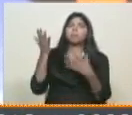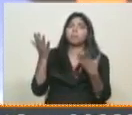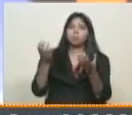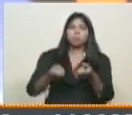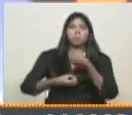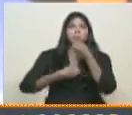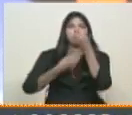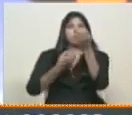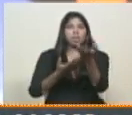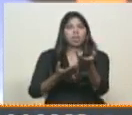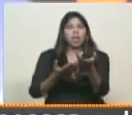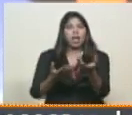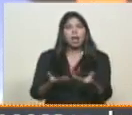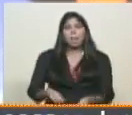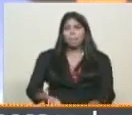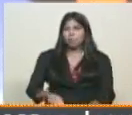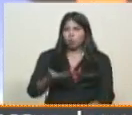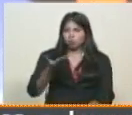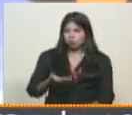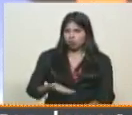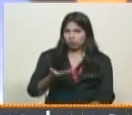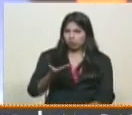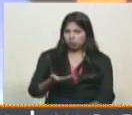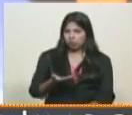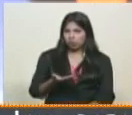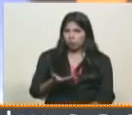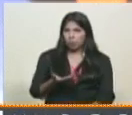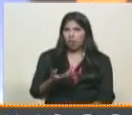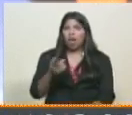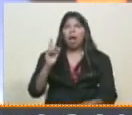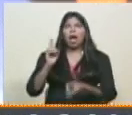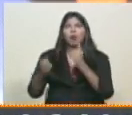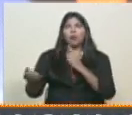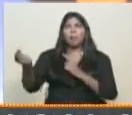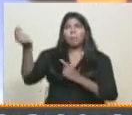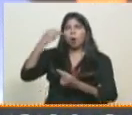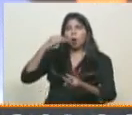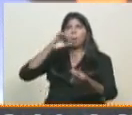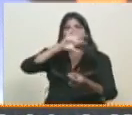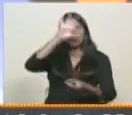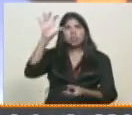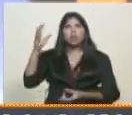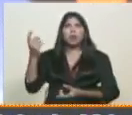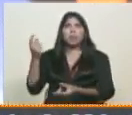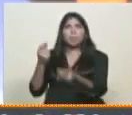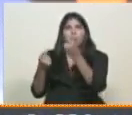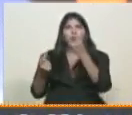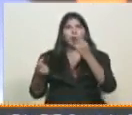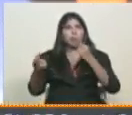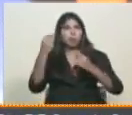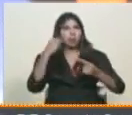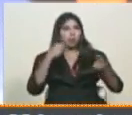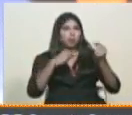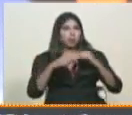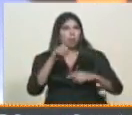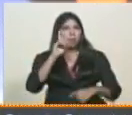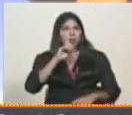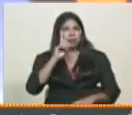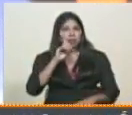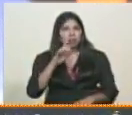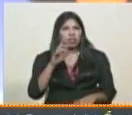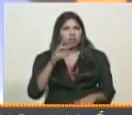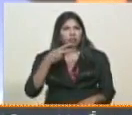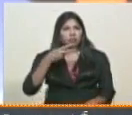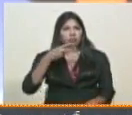sobre estas acusaciones falsas que se han hecho por parte de otras naciones sobre la situación de venezuela vamos a estar también